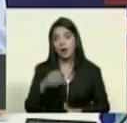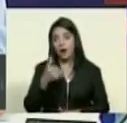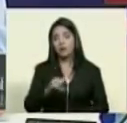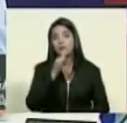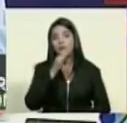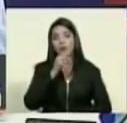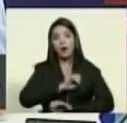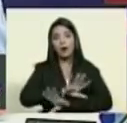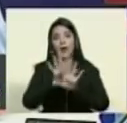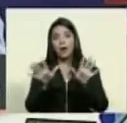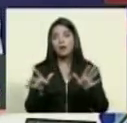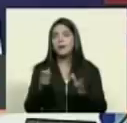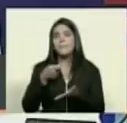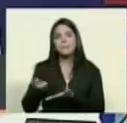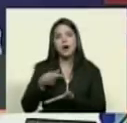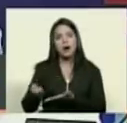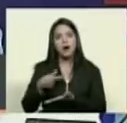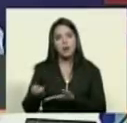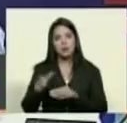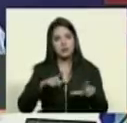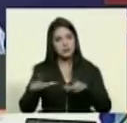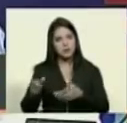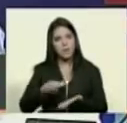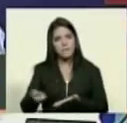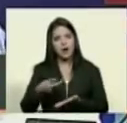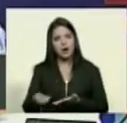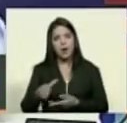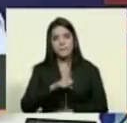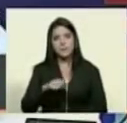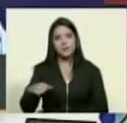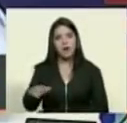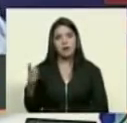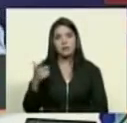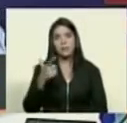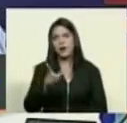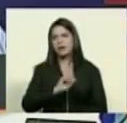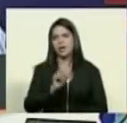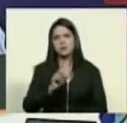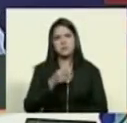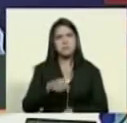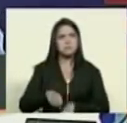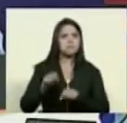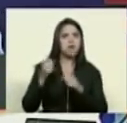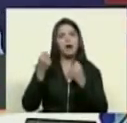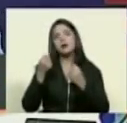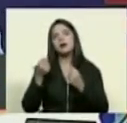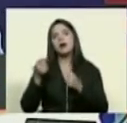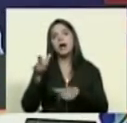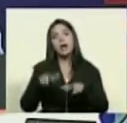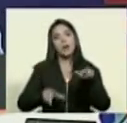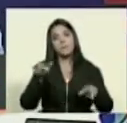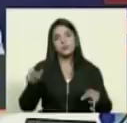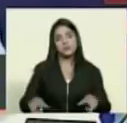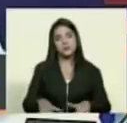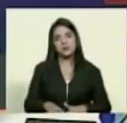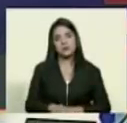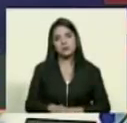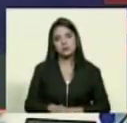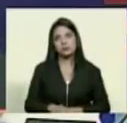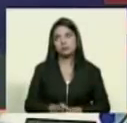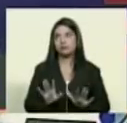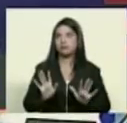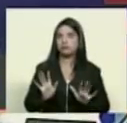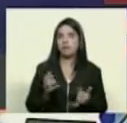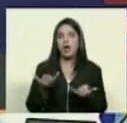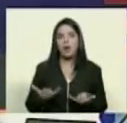información de que están siendo pagados líneas privadas de transporte para que no le presten el servicio a la gente. Ah, bueno, ahorita